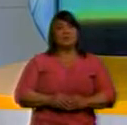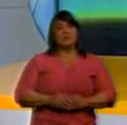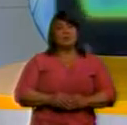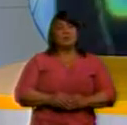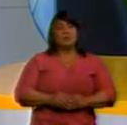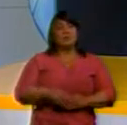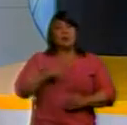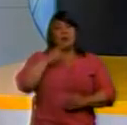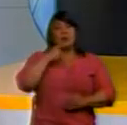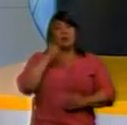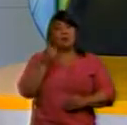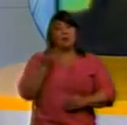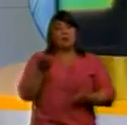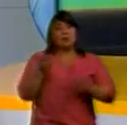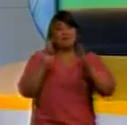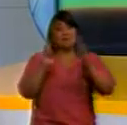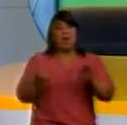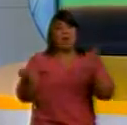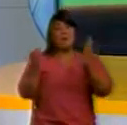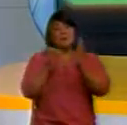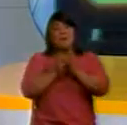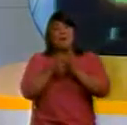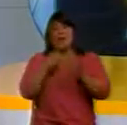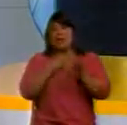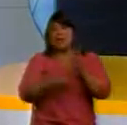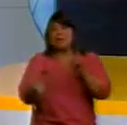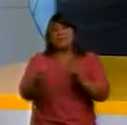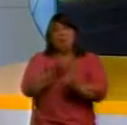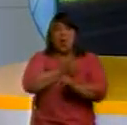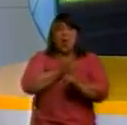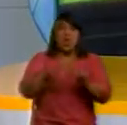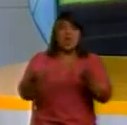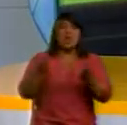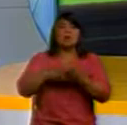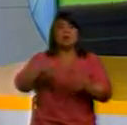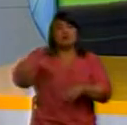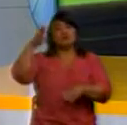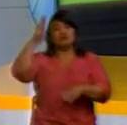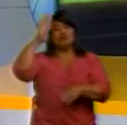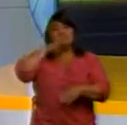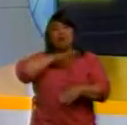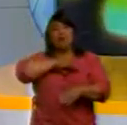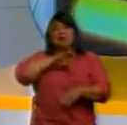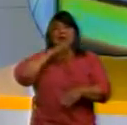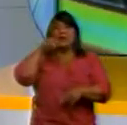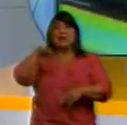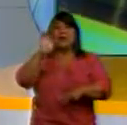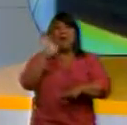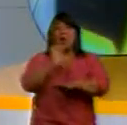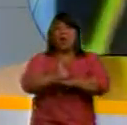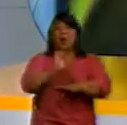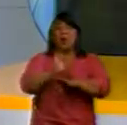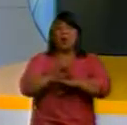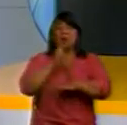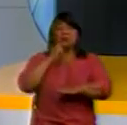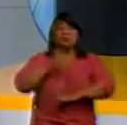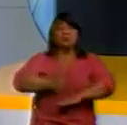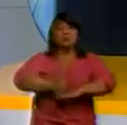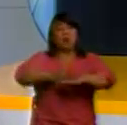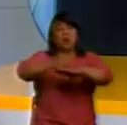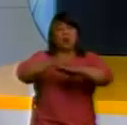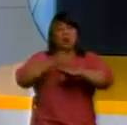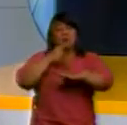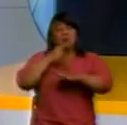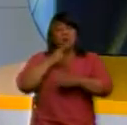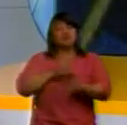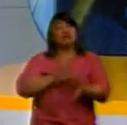Y a propósito de este caso, más casos de violencia contra agentes de tránsito se registran en Ecuador. Autoridades brindaron su total respaldo